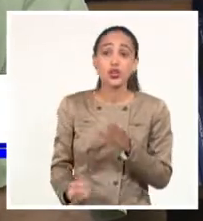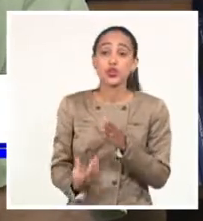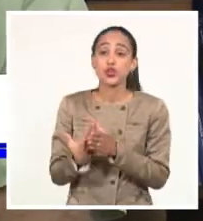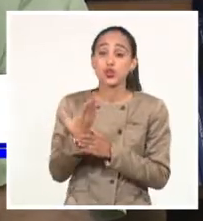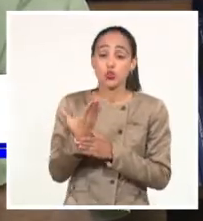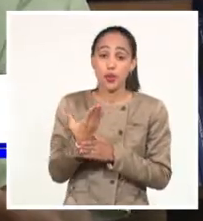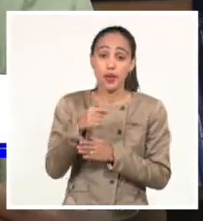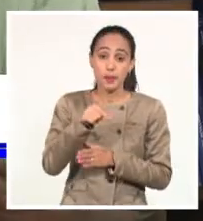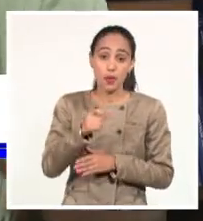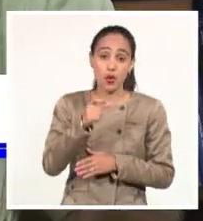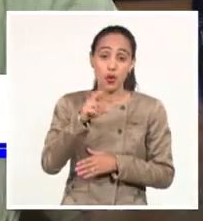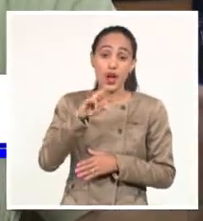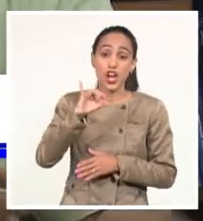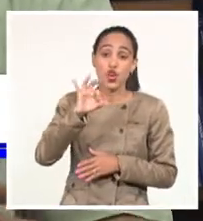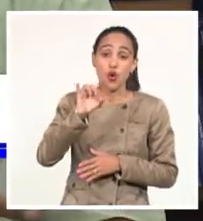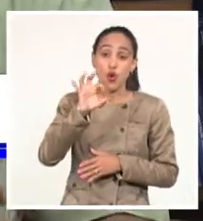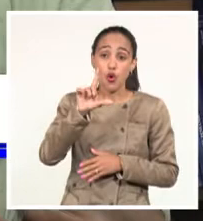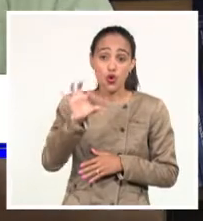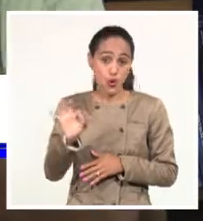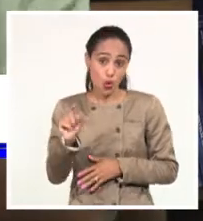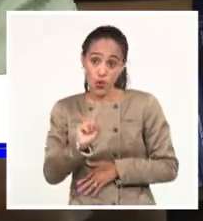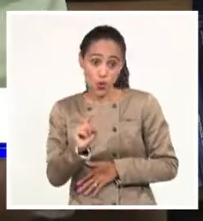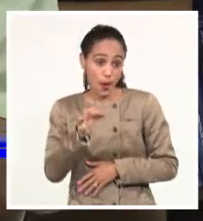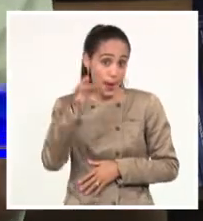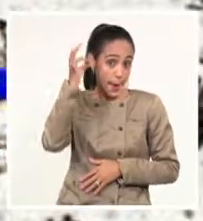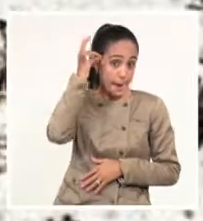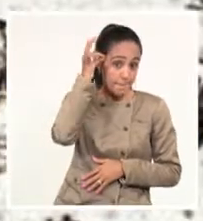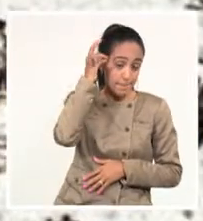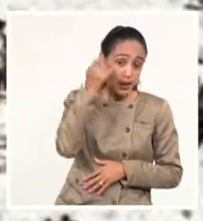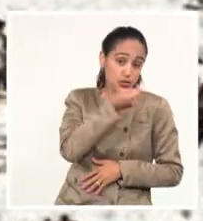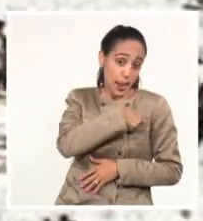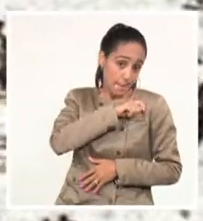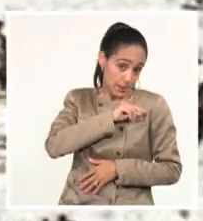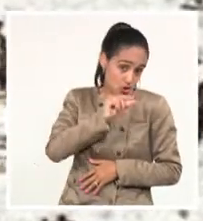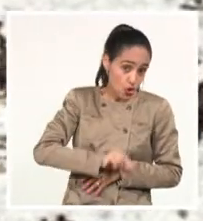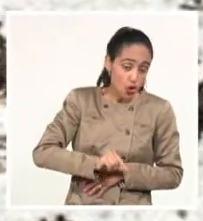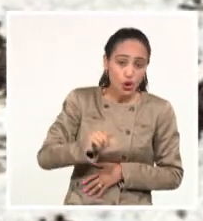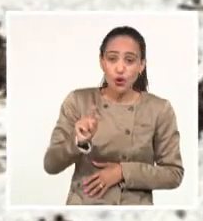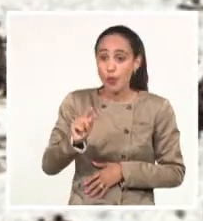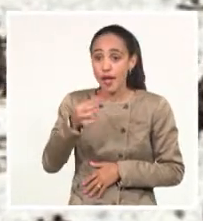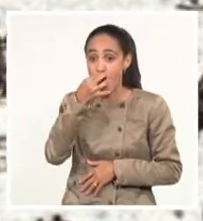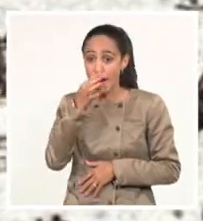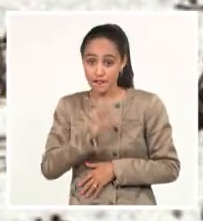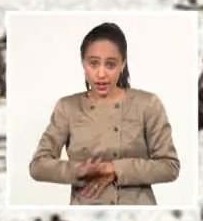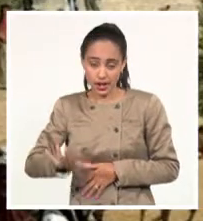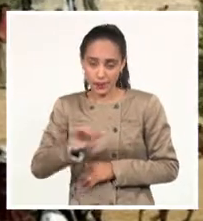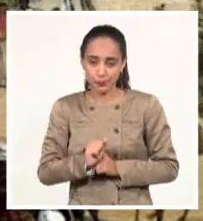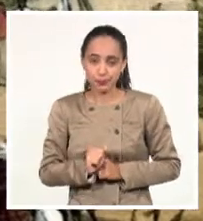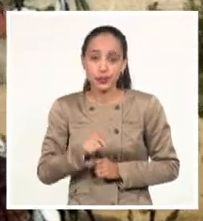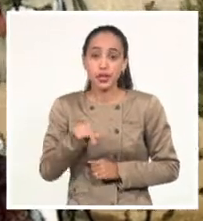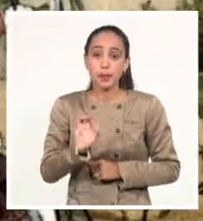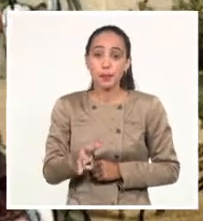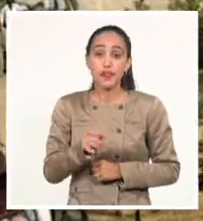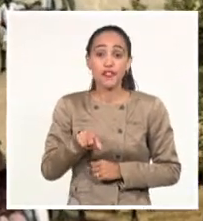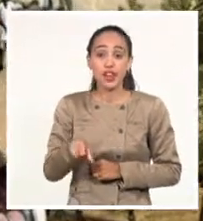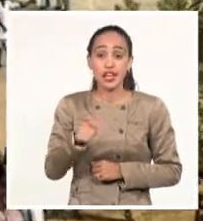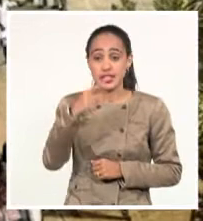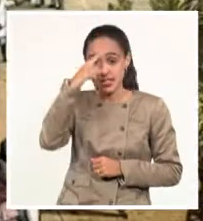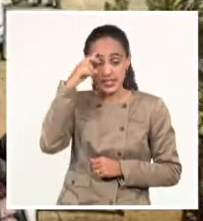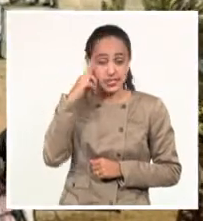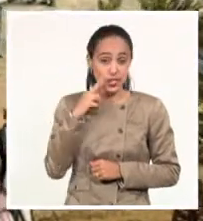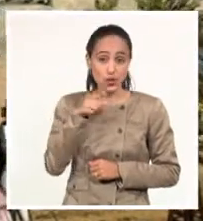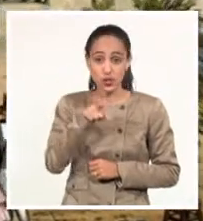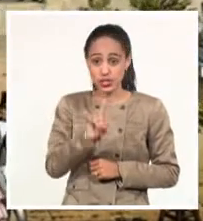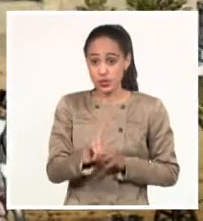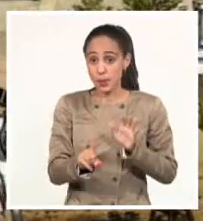criollo, que ya no es ni español ni africano. Sobre todo en el siglo final del siglo XVIII, comienzo del siglo